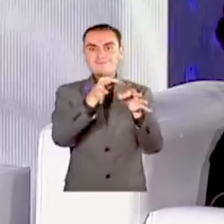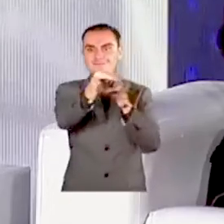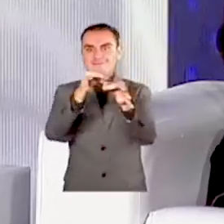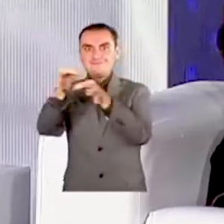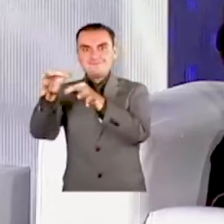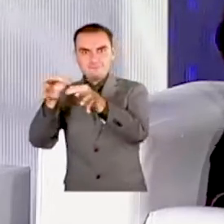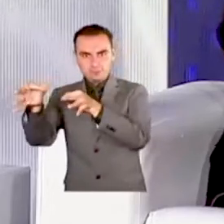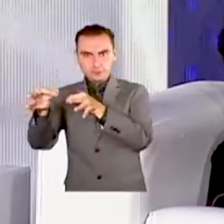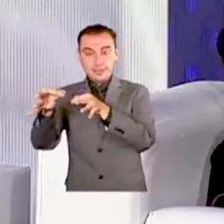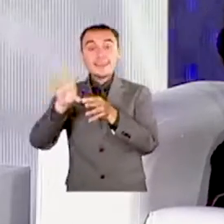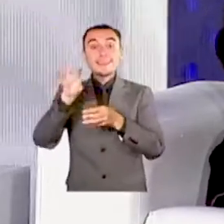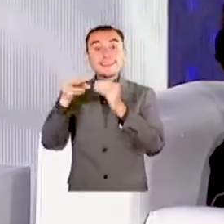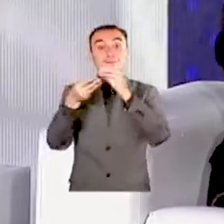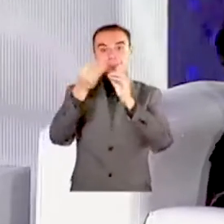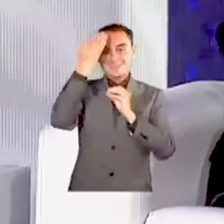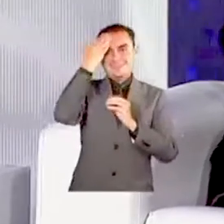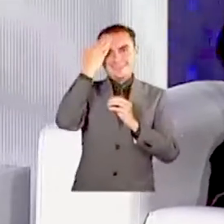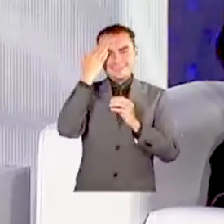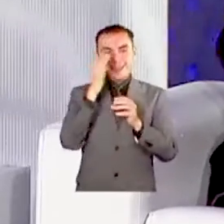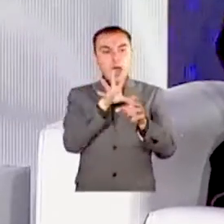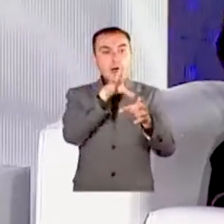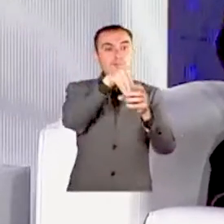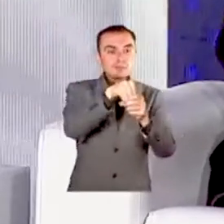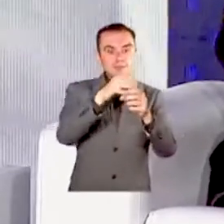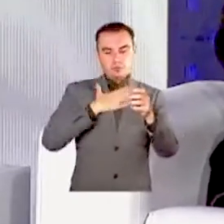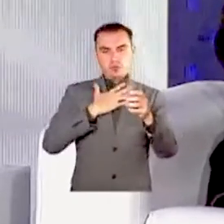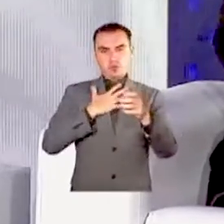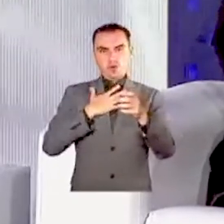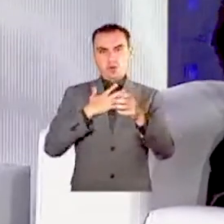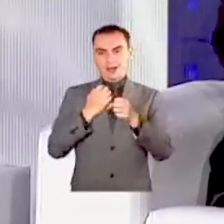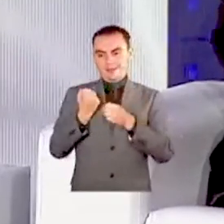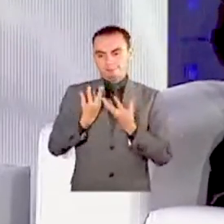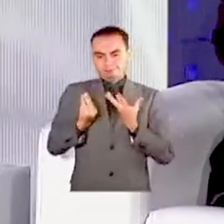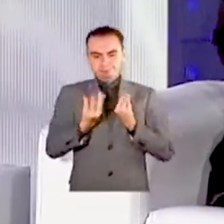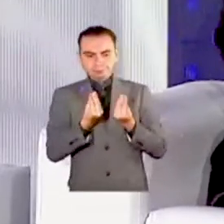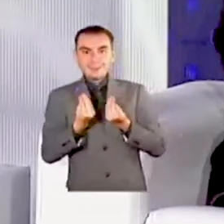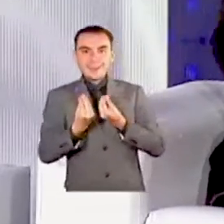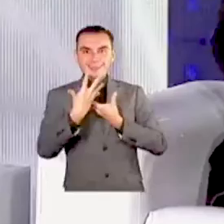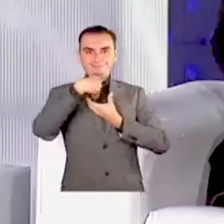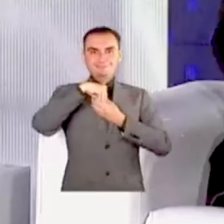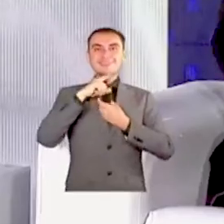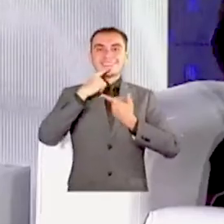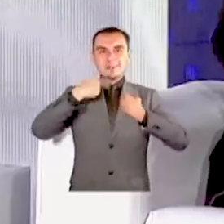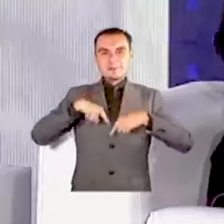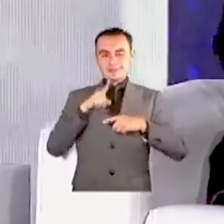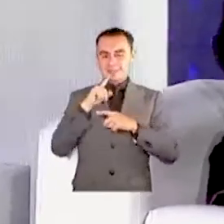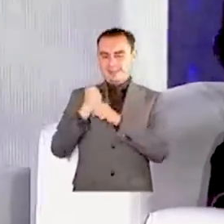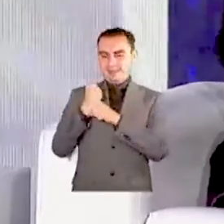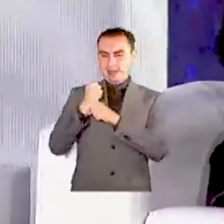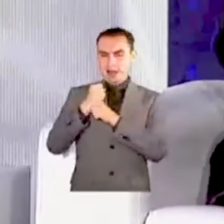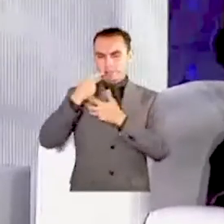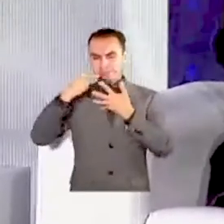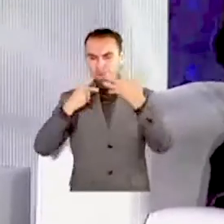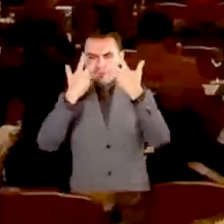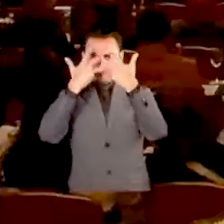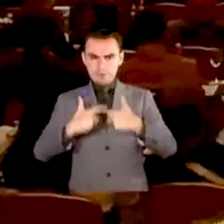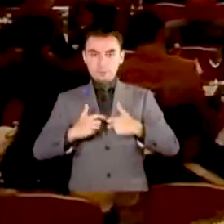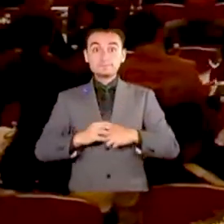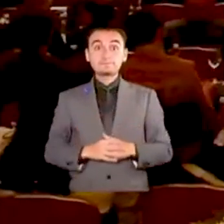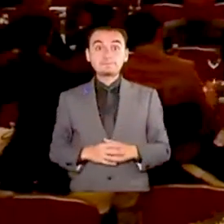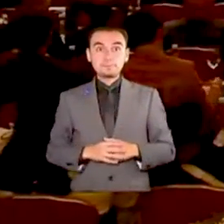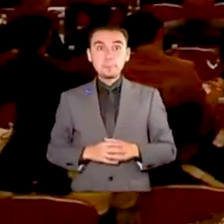territoriales y también a todas las dependencias de la entidad. En la dimensión externa nos enfocamos en